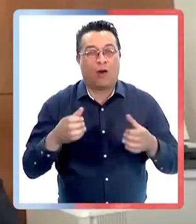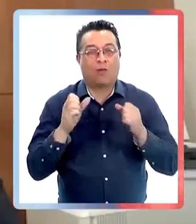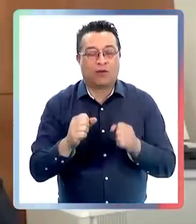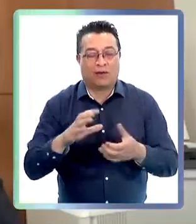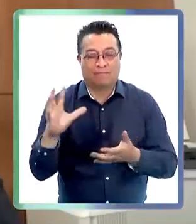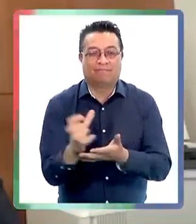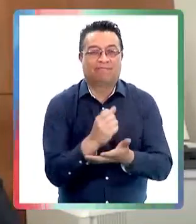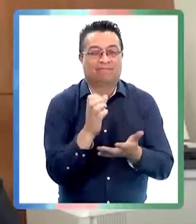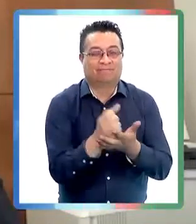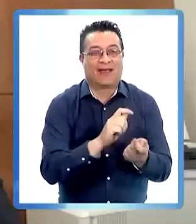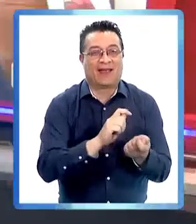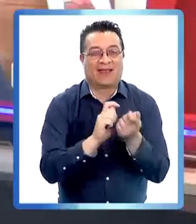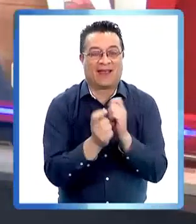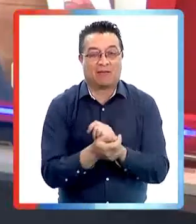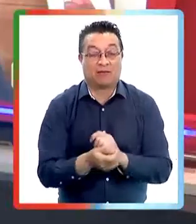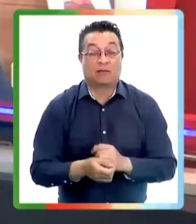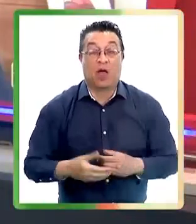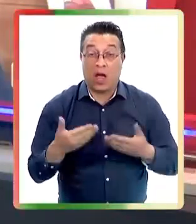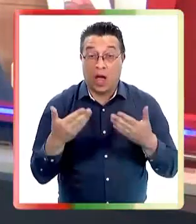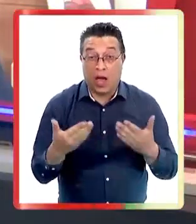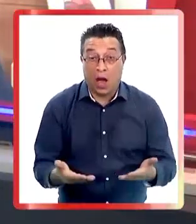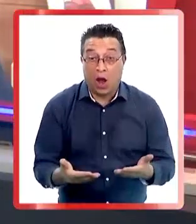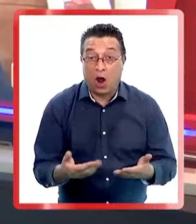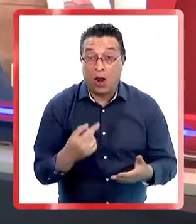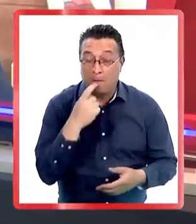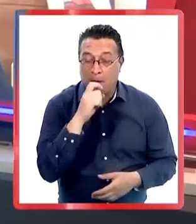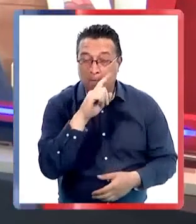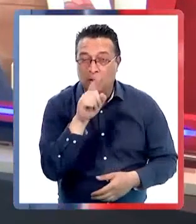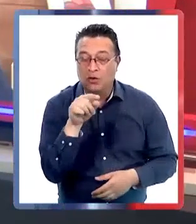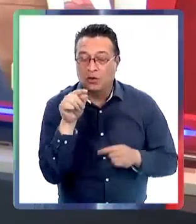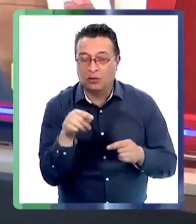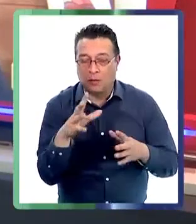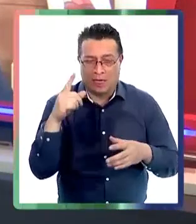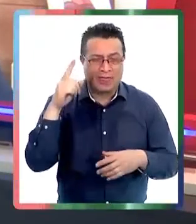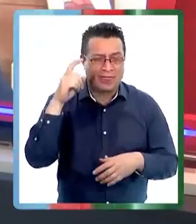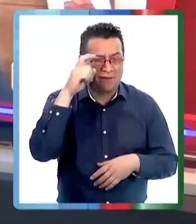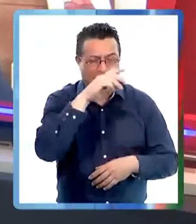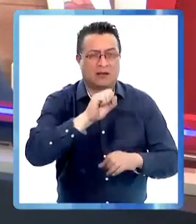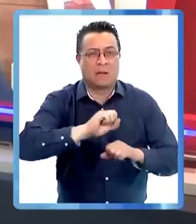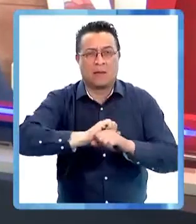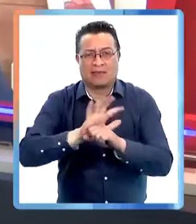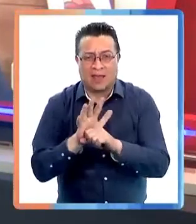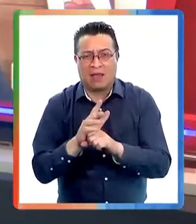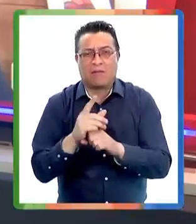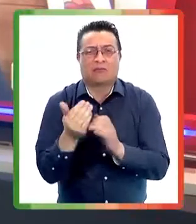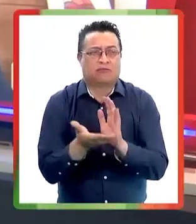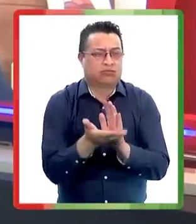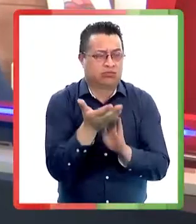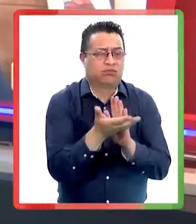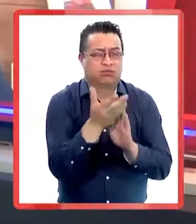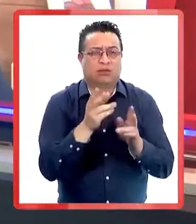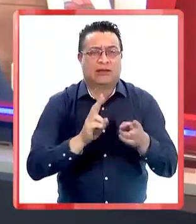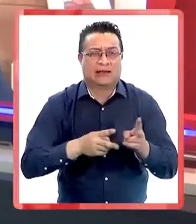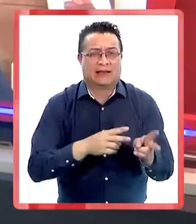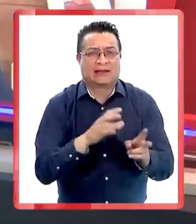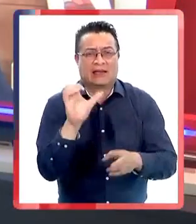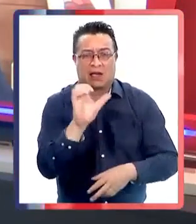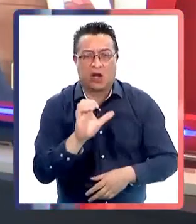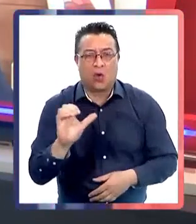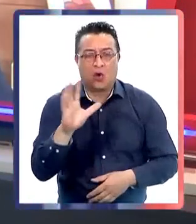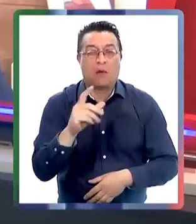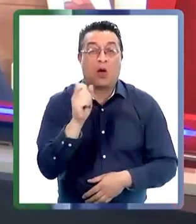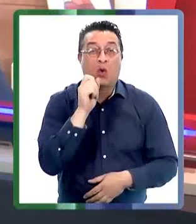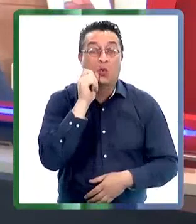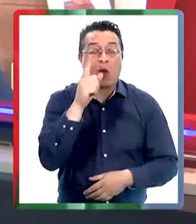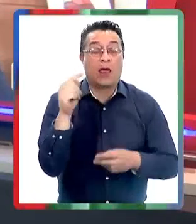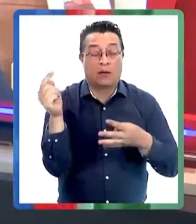poder llevar adelante los cambios. Estamos en un periodo un poco complejo por todo lo que ha pasado, la pandemia, la inflación, la guerra en Europa.